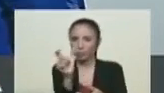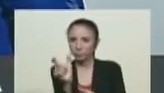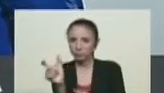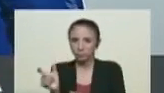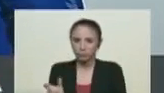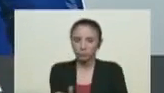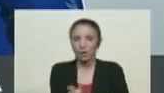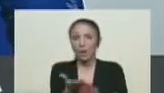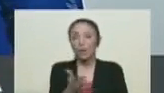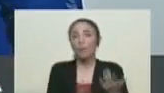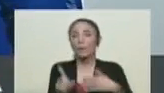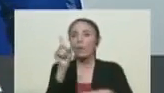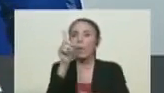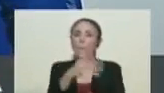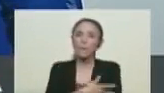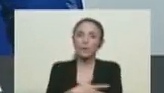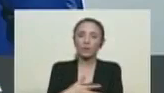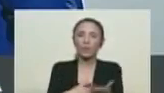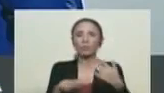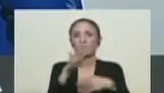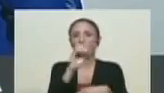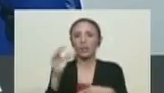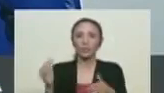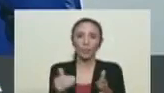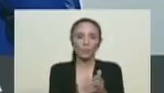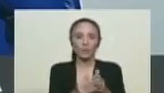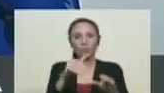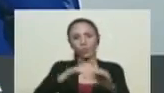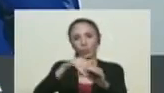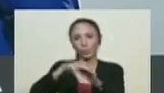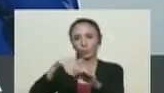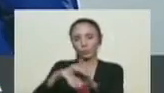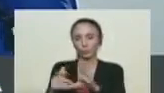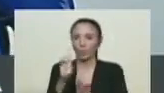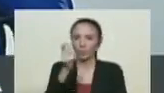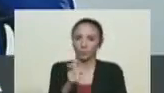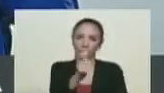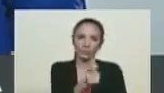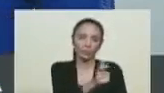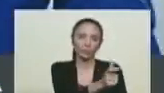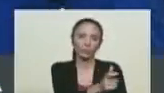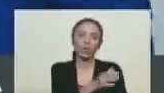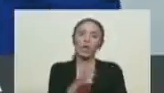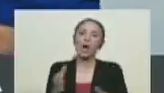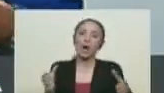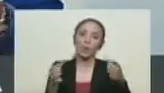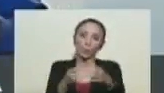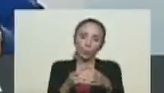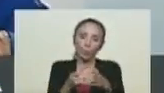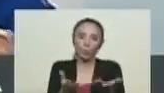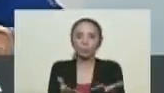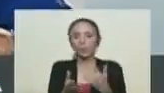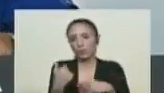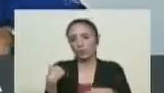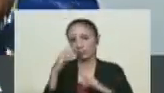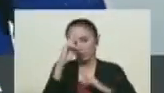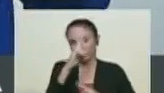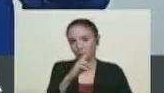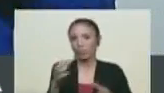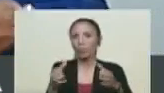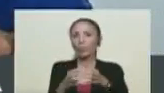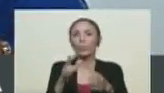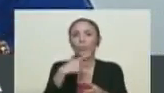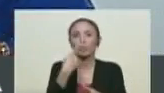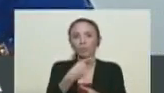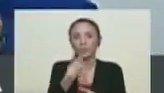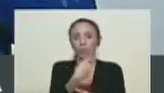1.000.000 a 1.500.000 votos cada una de estas agrupaciones políticas, que son agrupaciones hermanas, que yo respeto, los